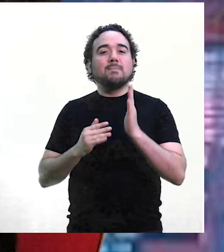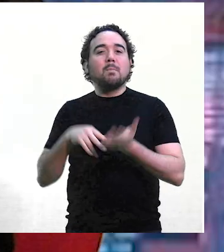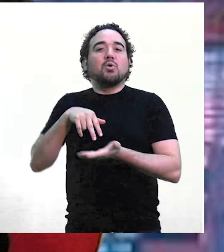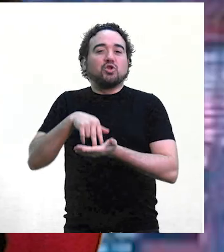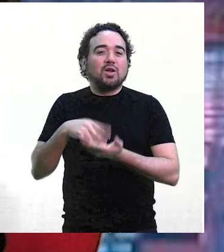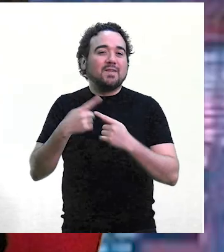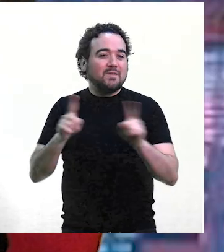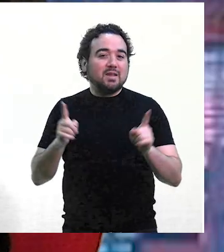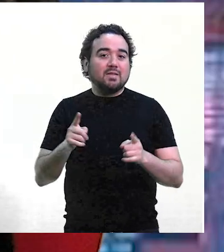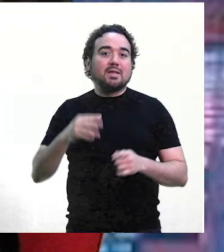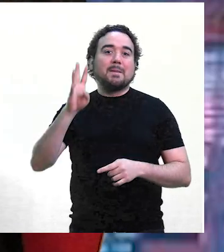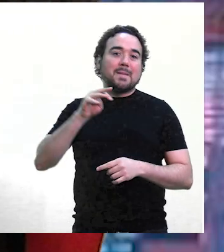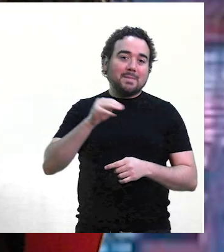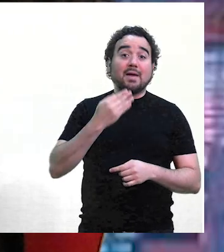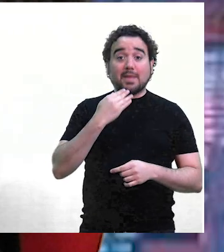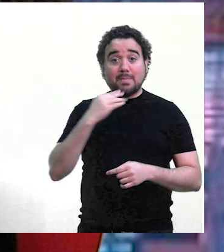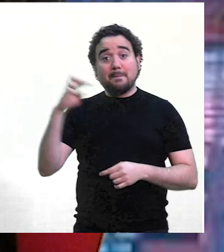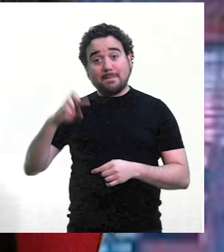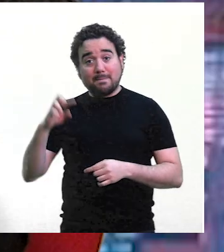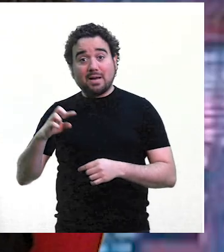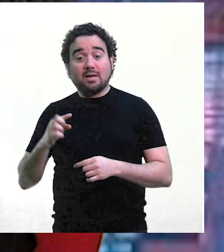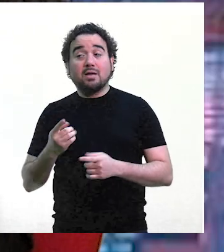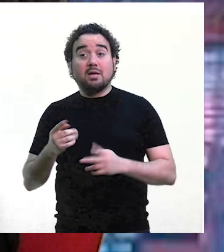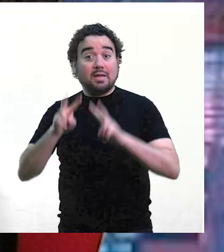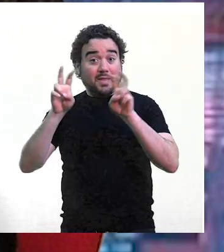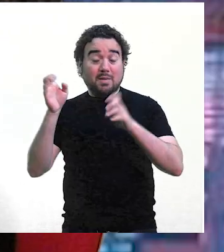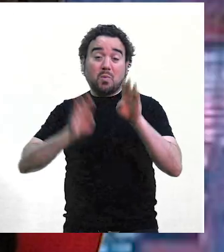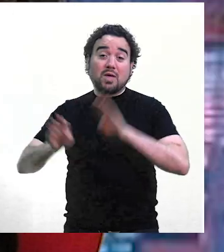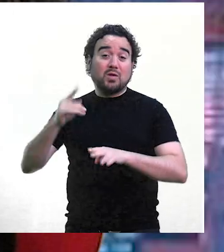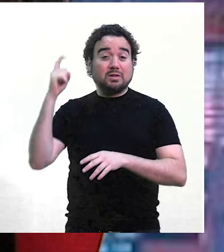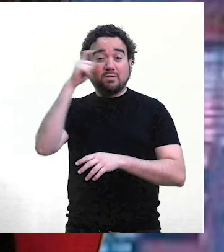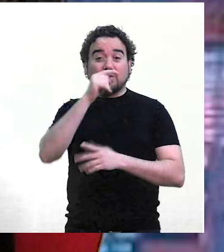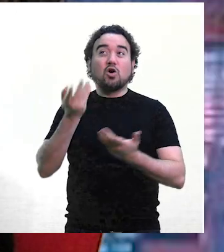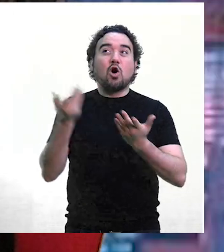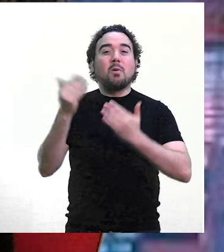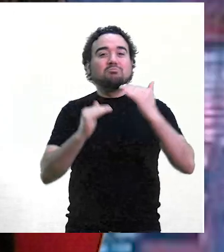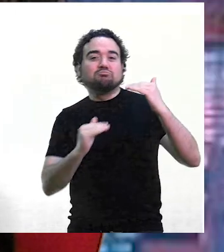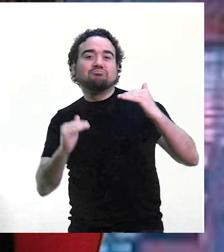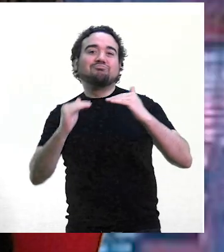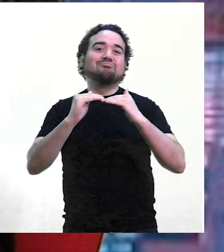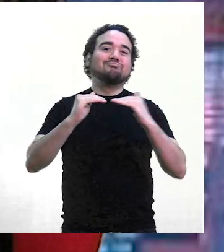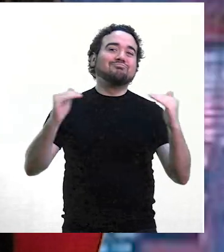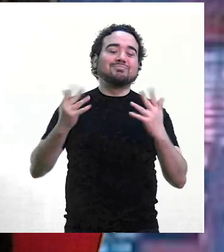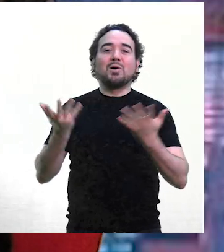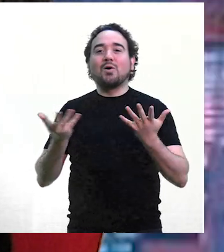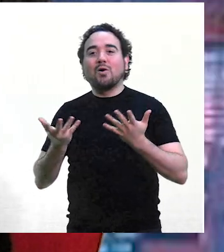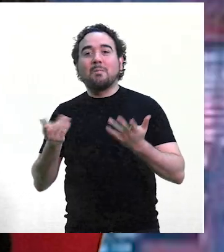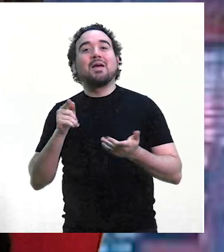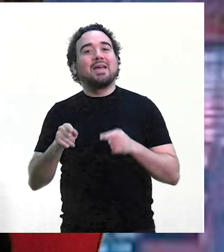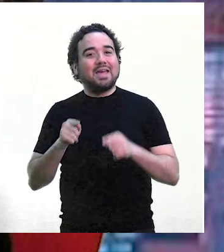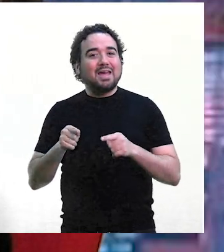condiciones diferentes para quienes son madres, y padres también en el caso de que son cuidadores. Entonces claro, ahí como que cómo se equipara la